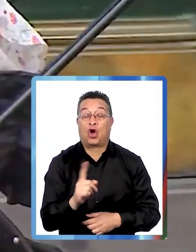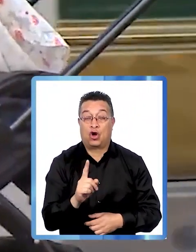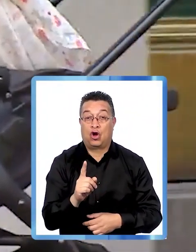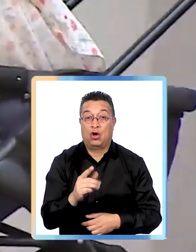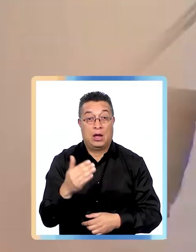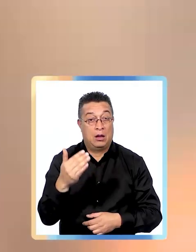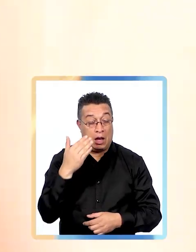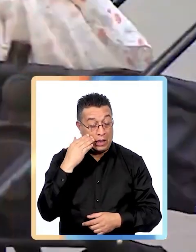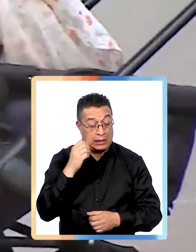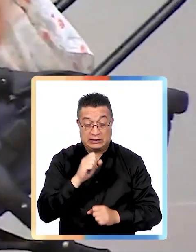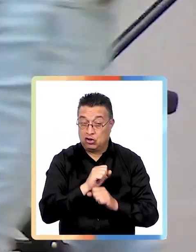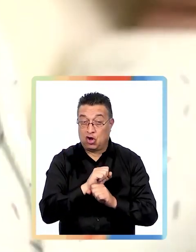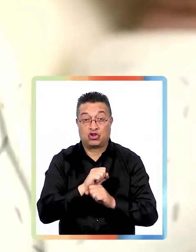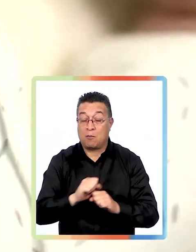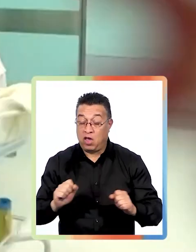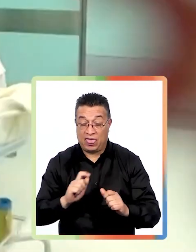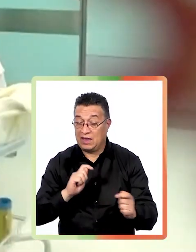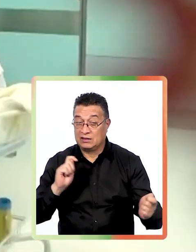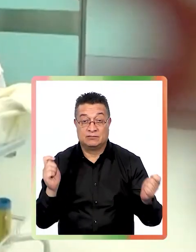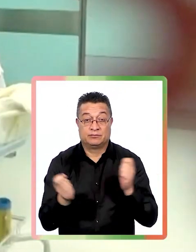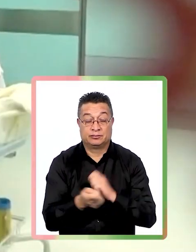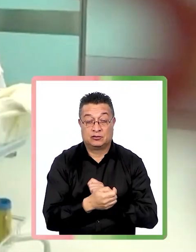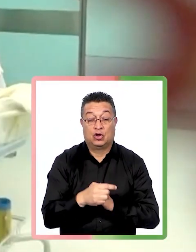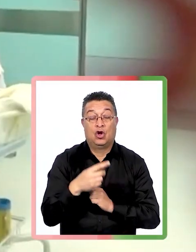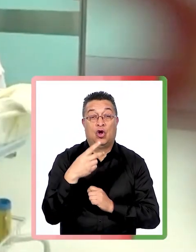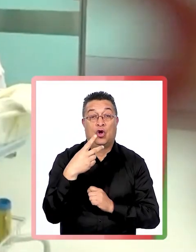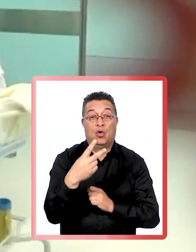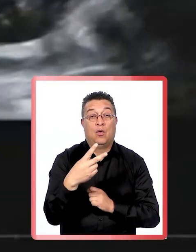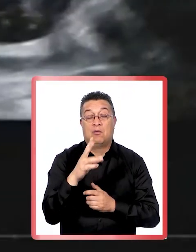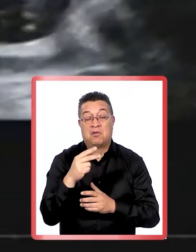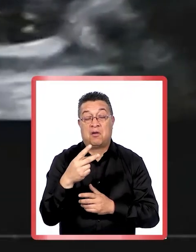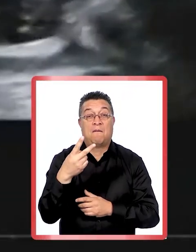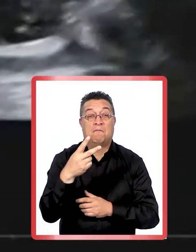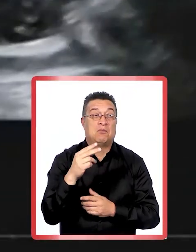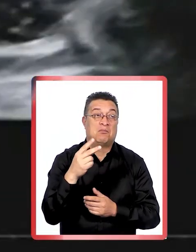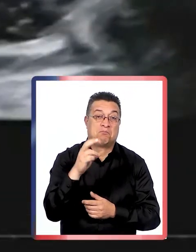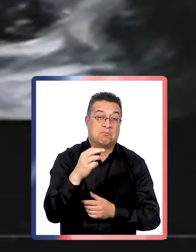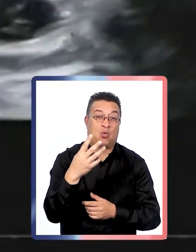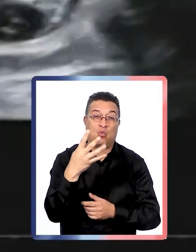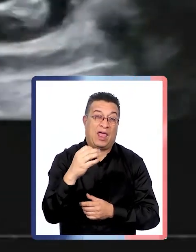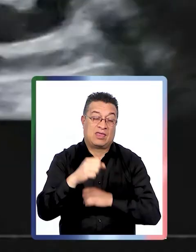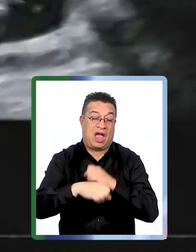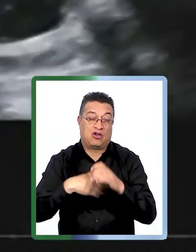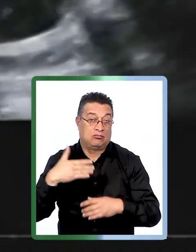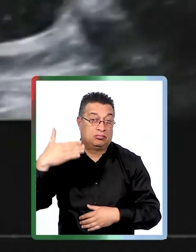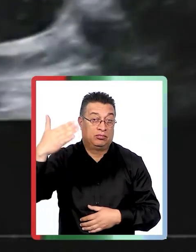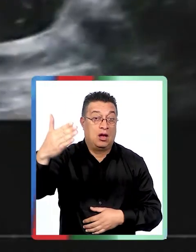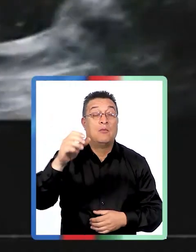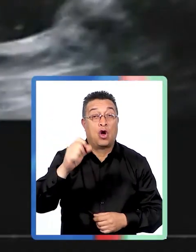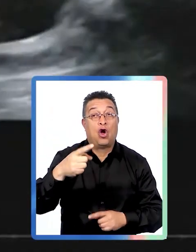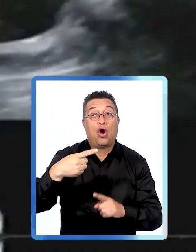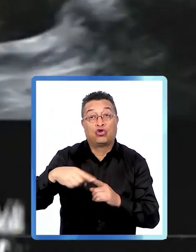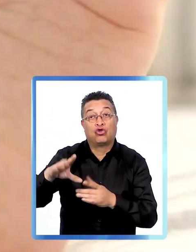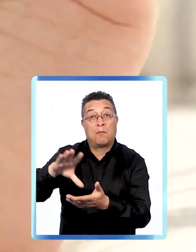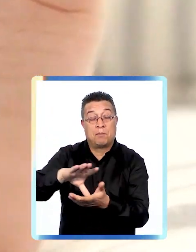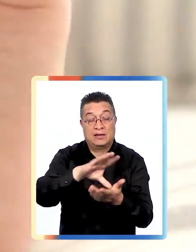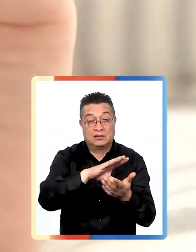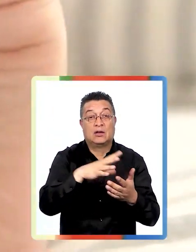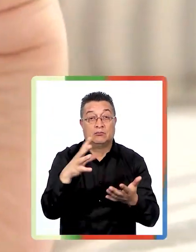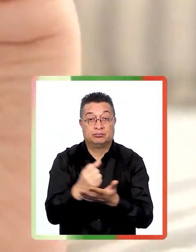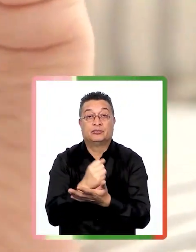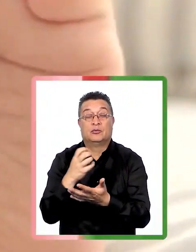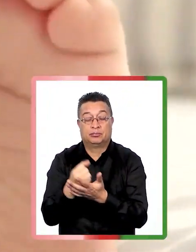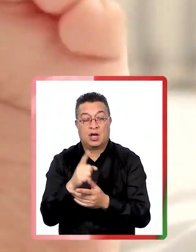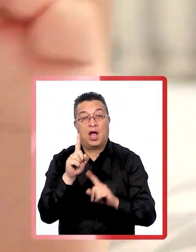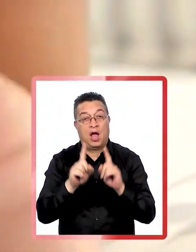más bien es irreversible en una o dos generaciones más. Lo que se ha logrado en otros países, y yo te